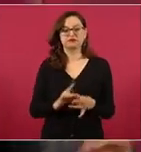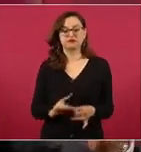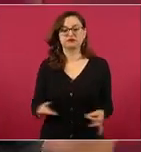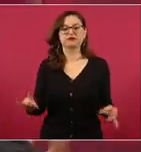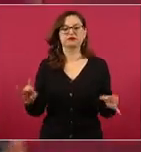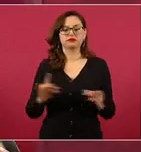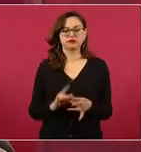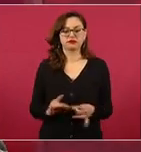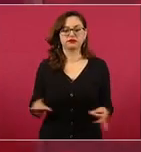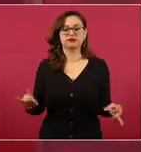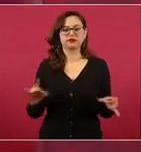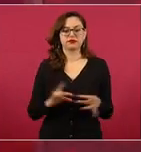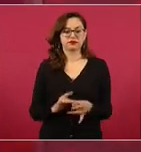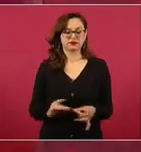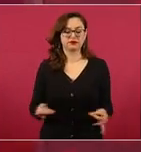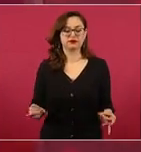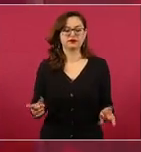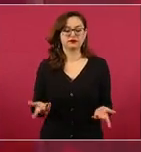hasta nos pasaba